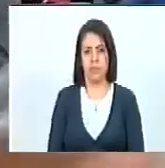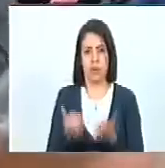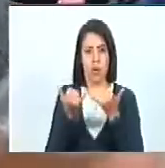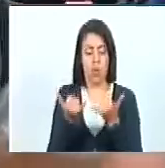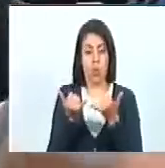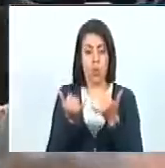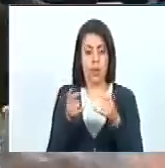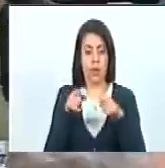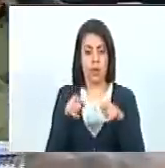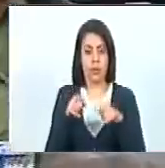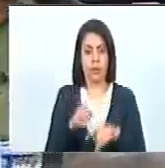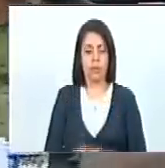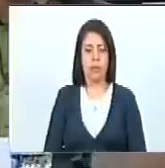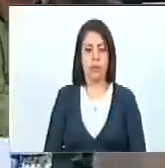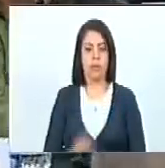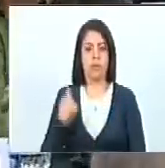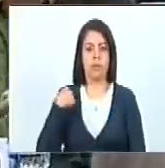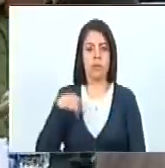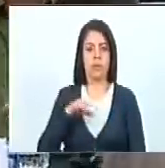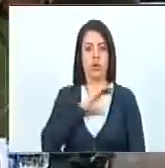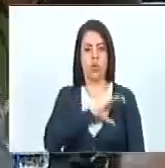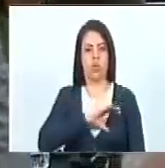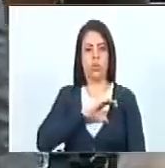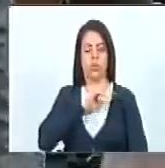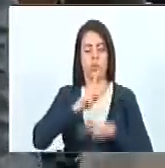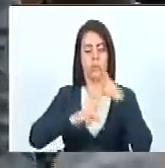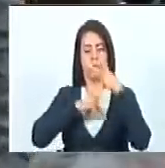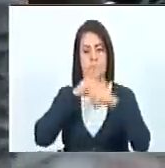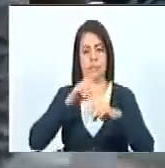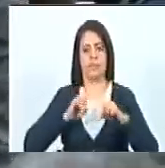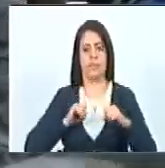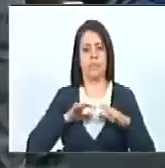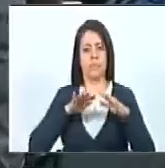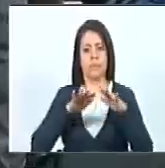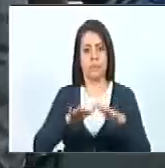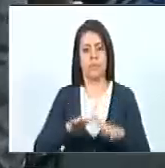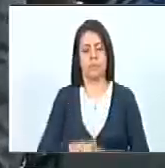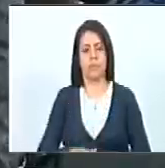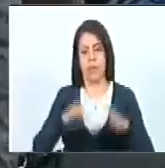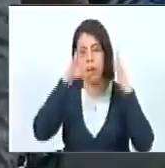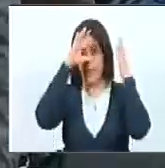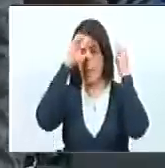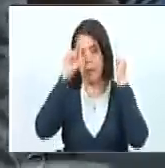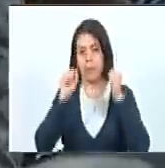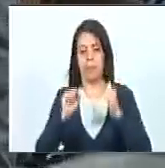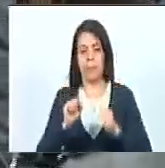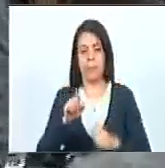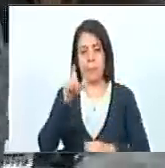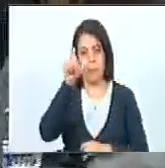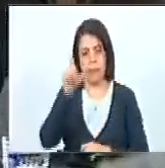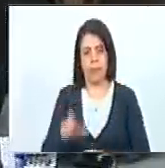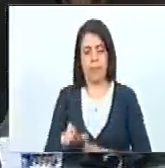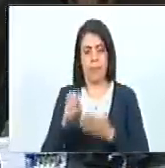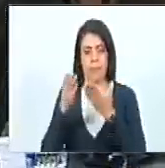recientemente tuvimos en la Comisión de Política Exterior al embajador Aydan